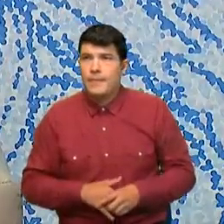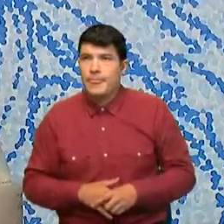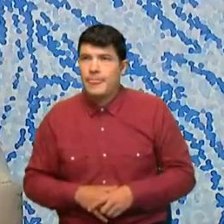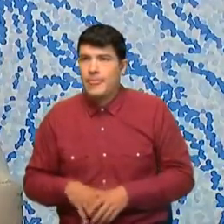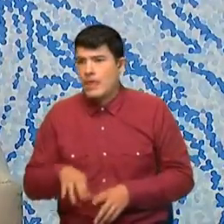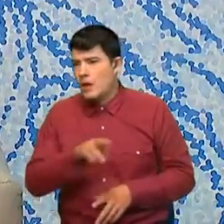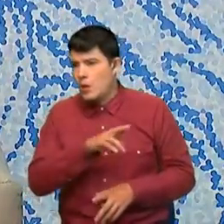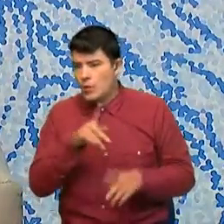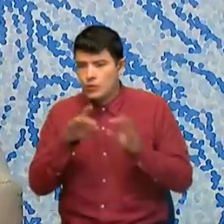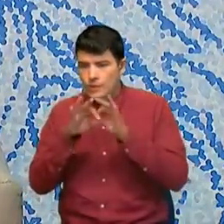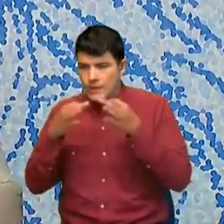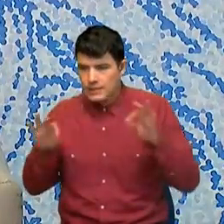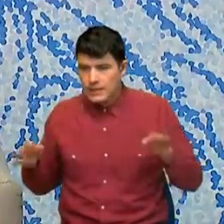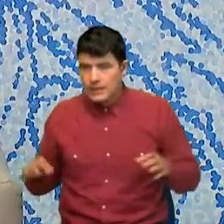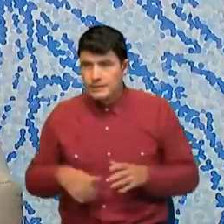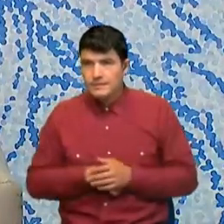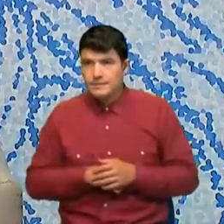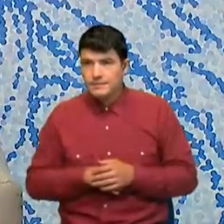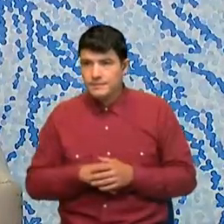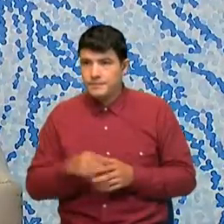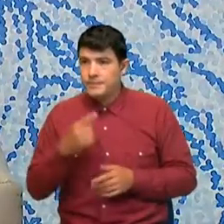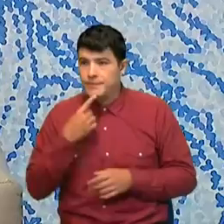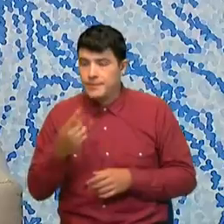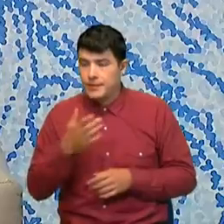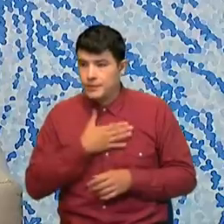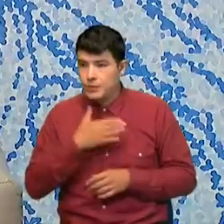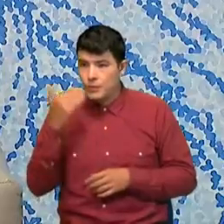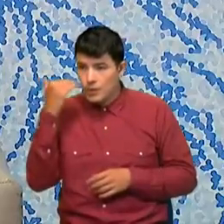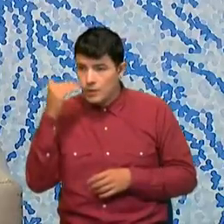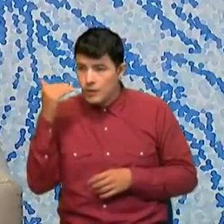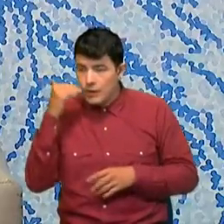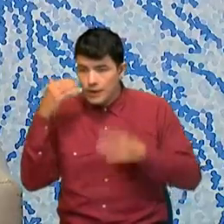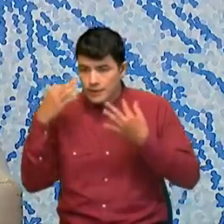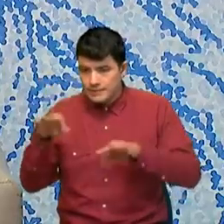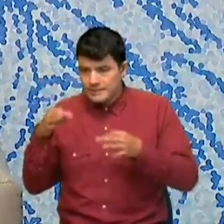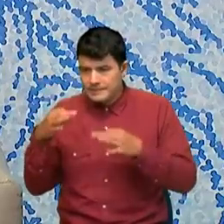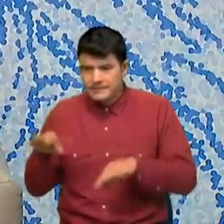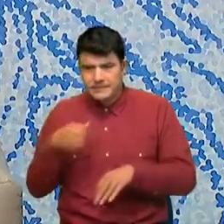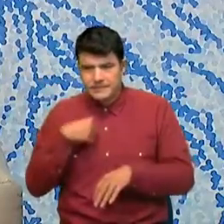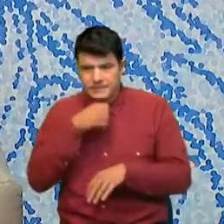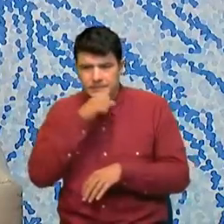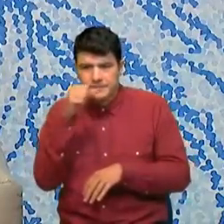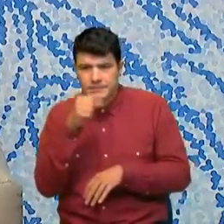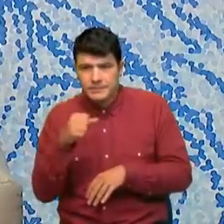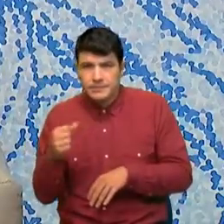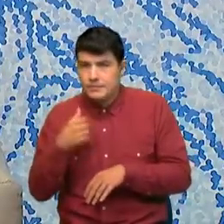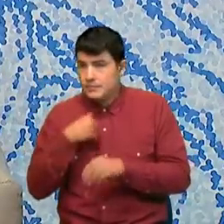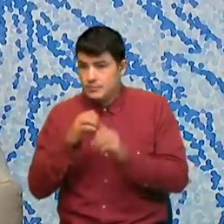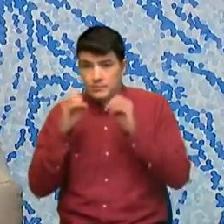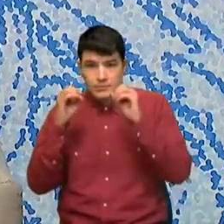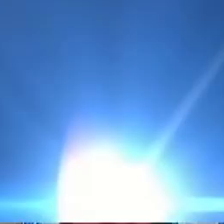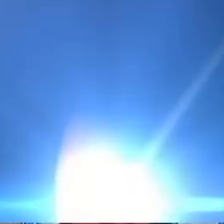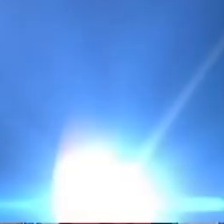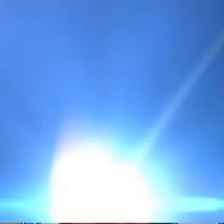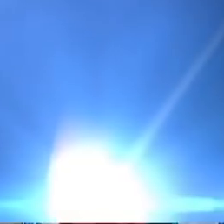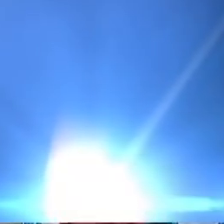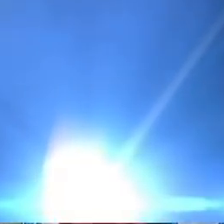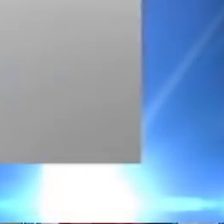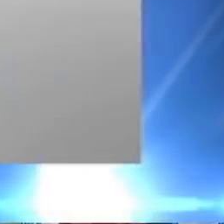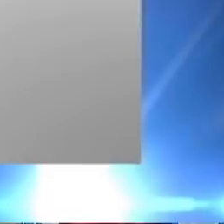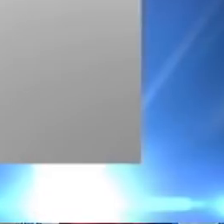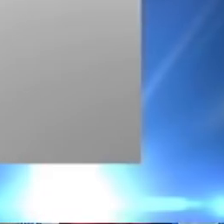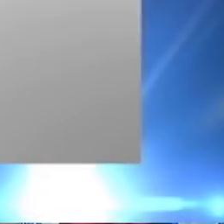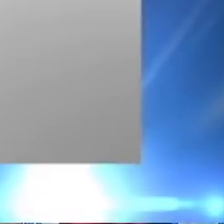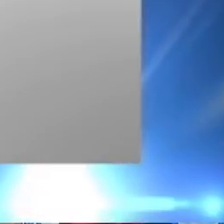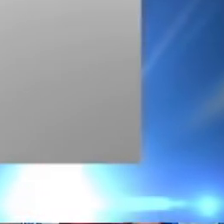Tenemos otro mensaje de una televidente, dice, soy una mujer soltera de la tercera edad, sin hijos, pero tengo varios